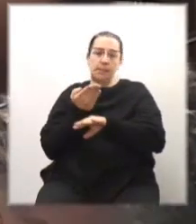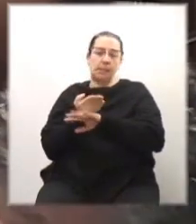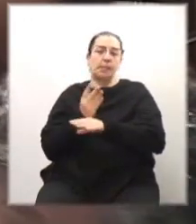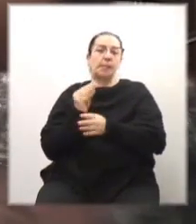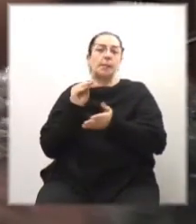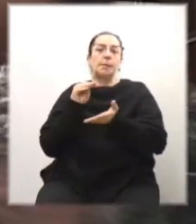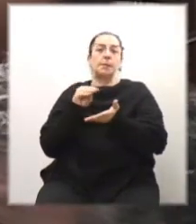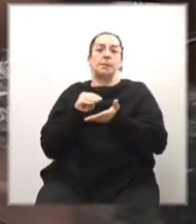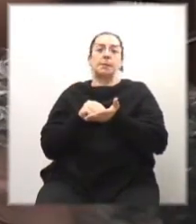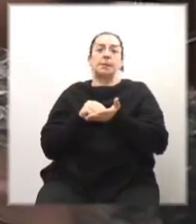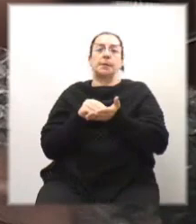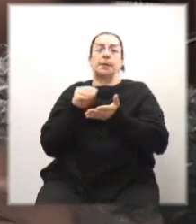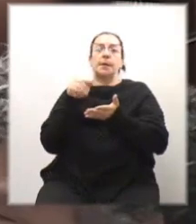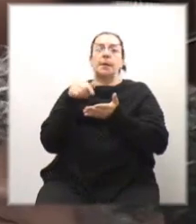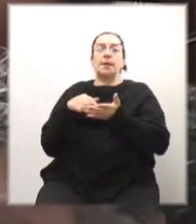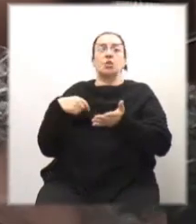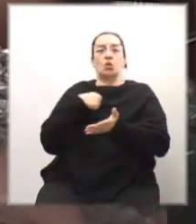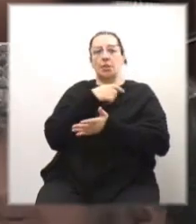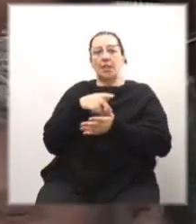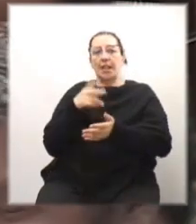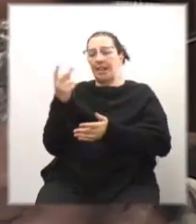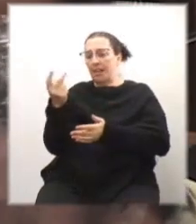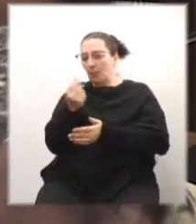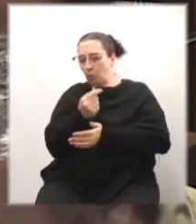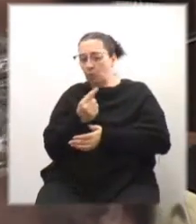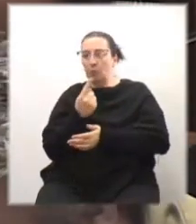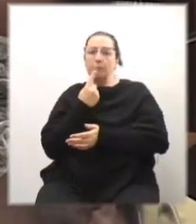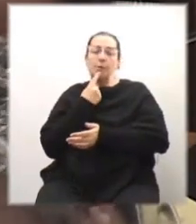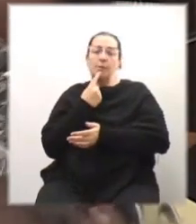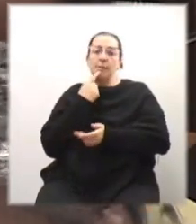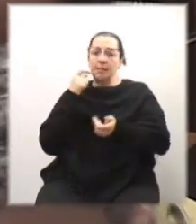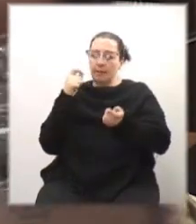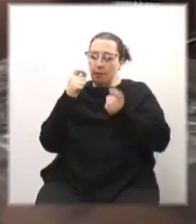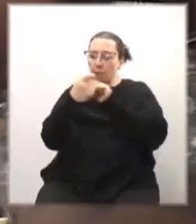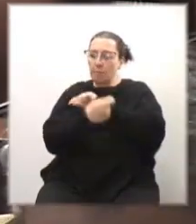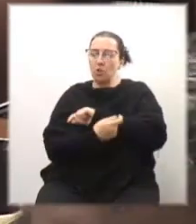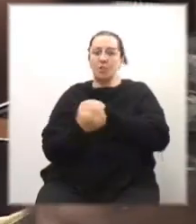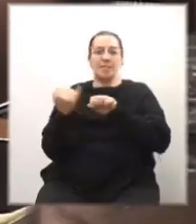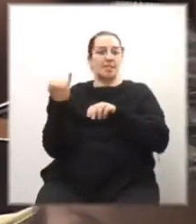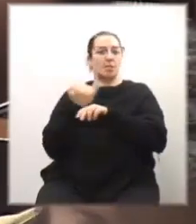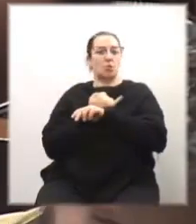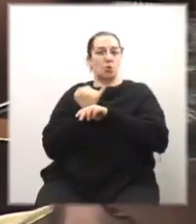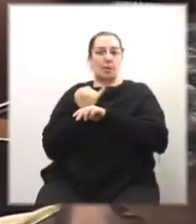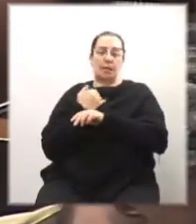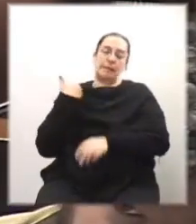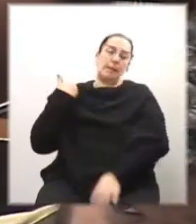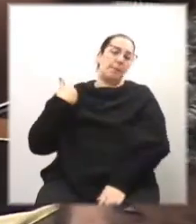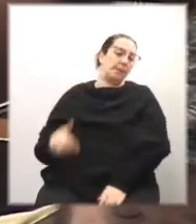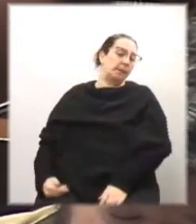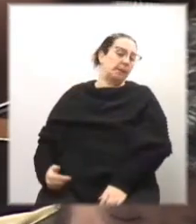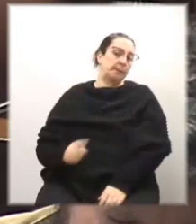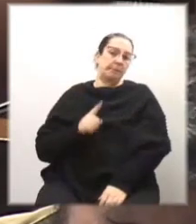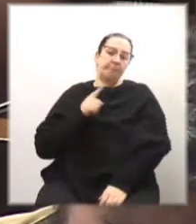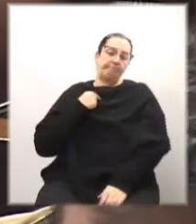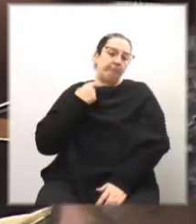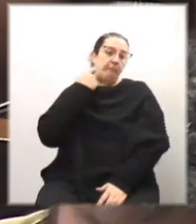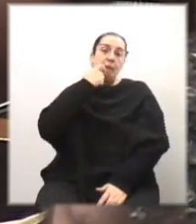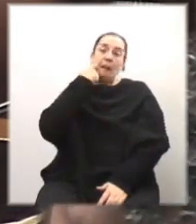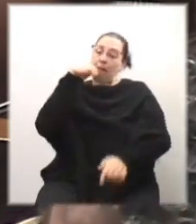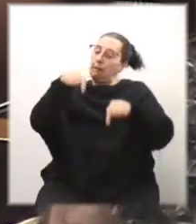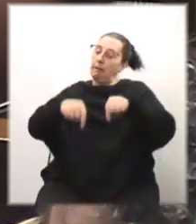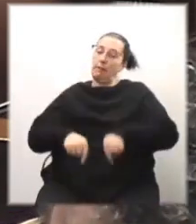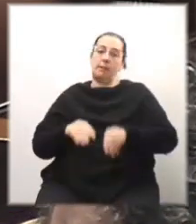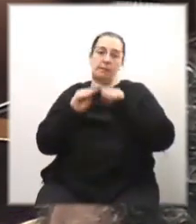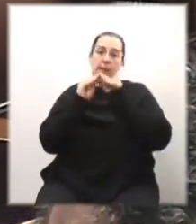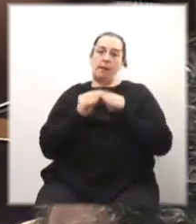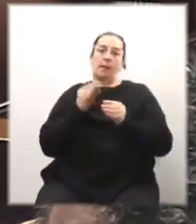sociedad recursos, políticas y transformaciones institucionales que lamentablemente están ausentes en esta